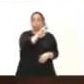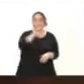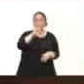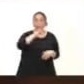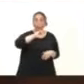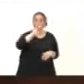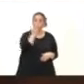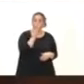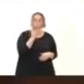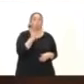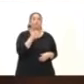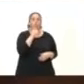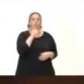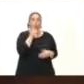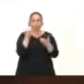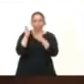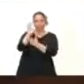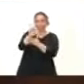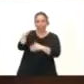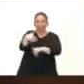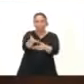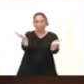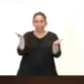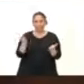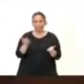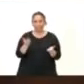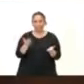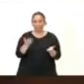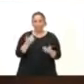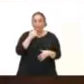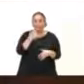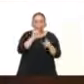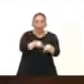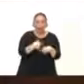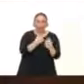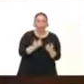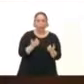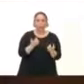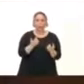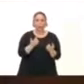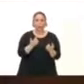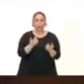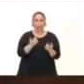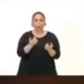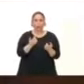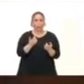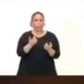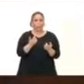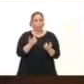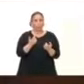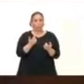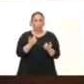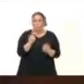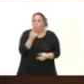Es cómo sale a la calle y le dice a esas familias con pocos recursos que les cuesta llegar